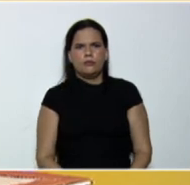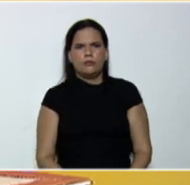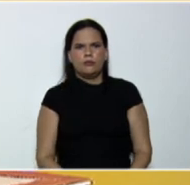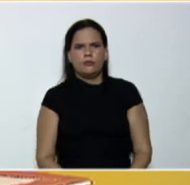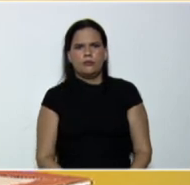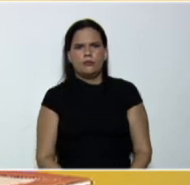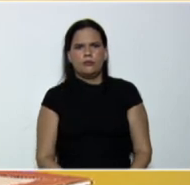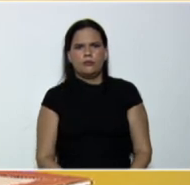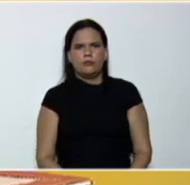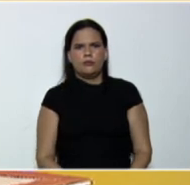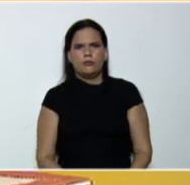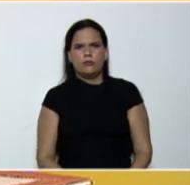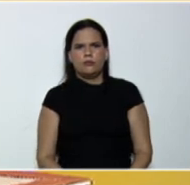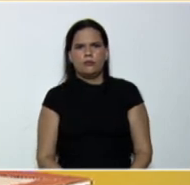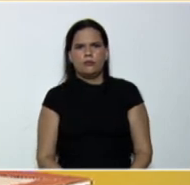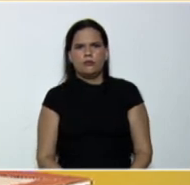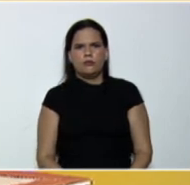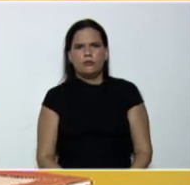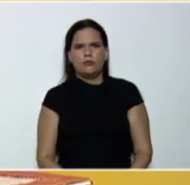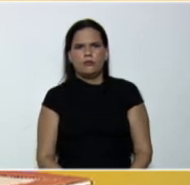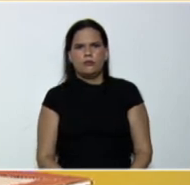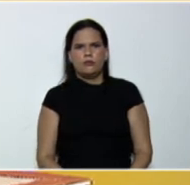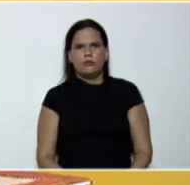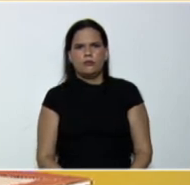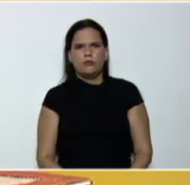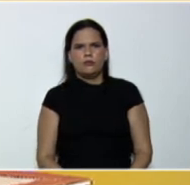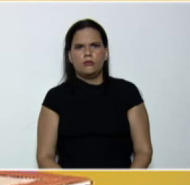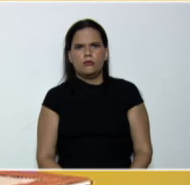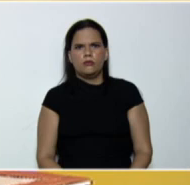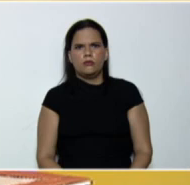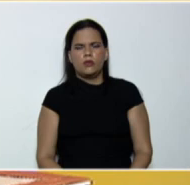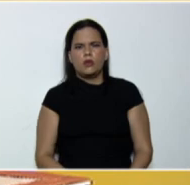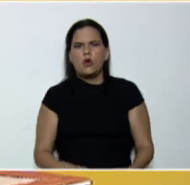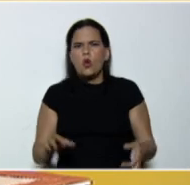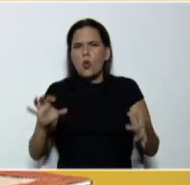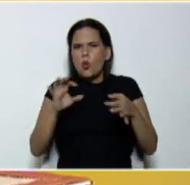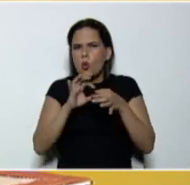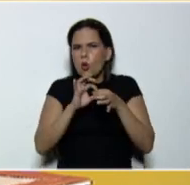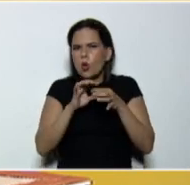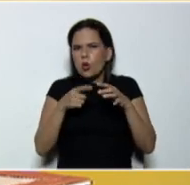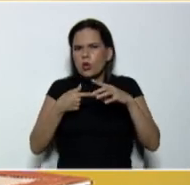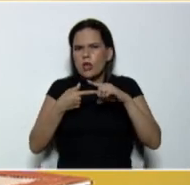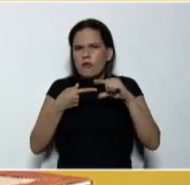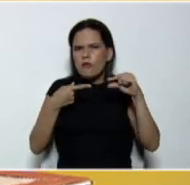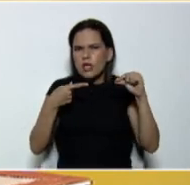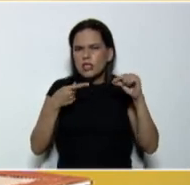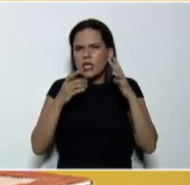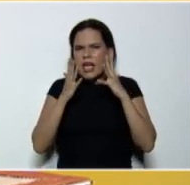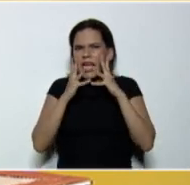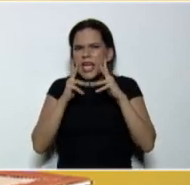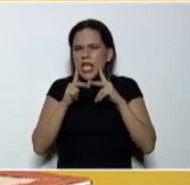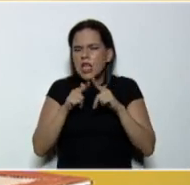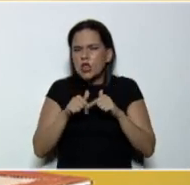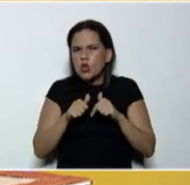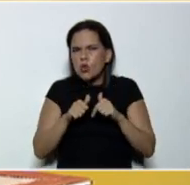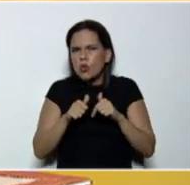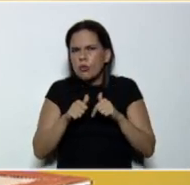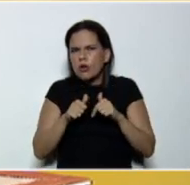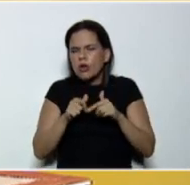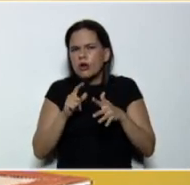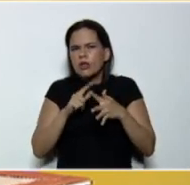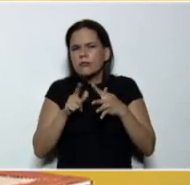Observemos la imagen y dice, une con una flecha el número con la cantidad